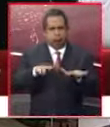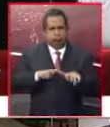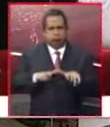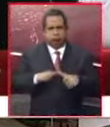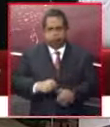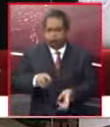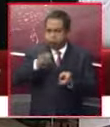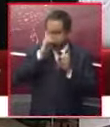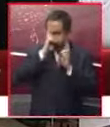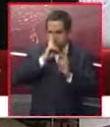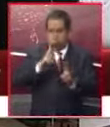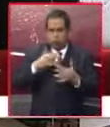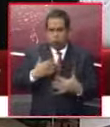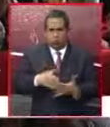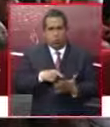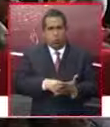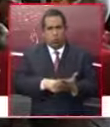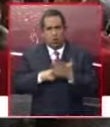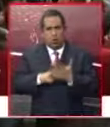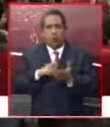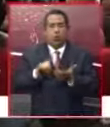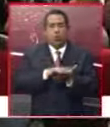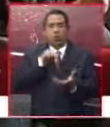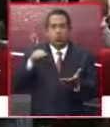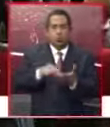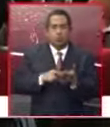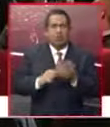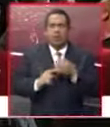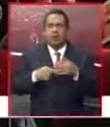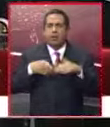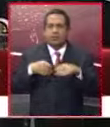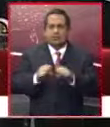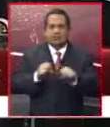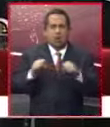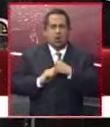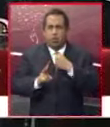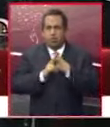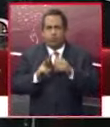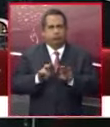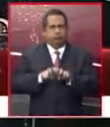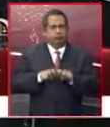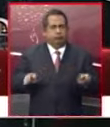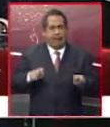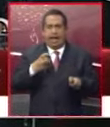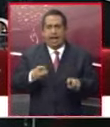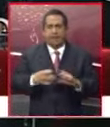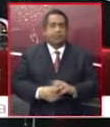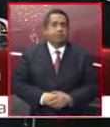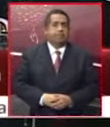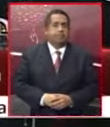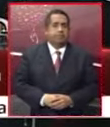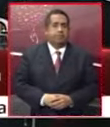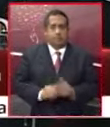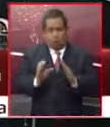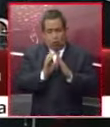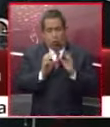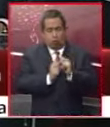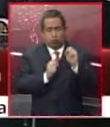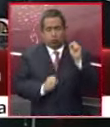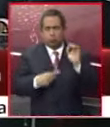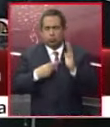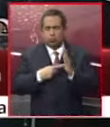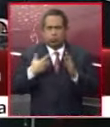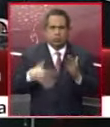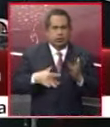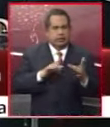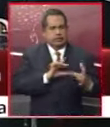de simbolismo que se realizó a las puertas del Salón de Plenos. La Constitución es un instrumento fundamental que nos